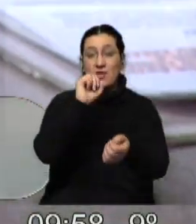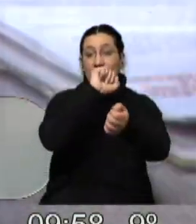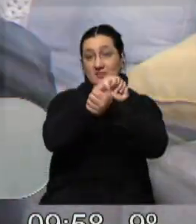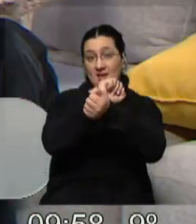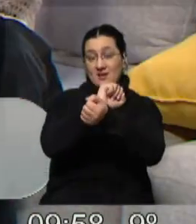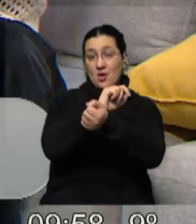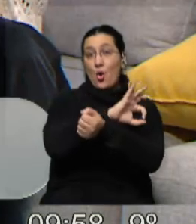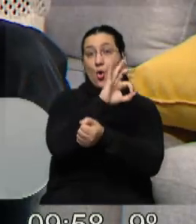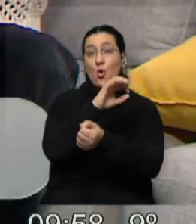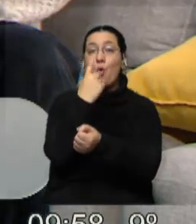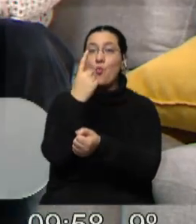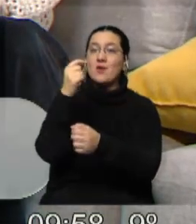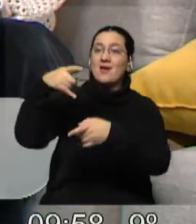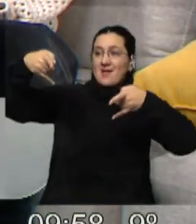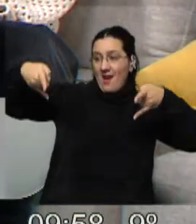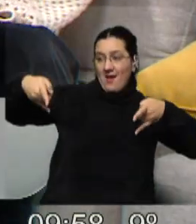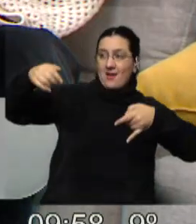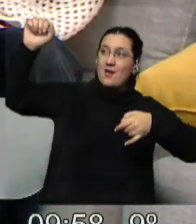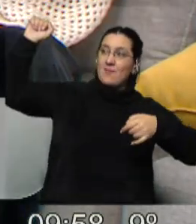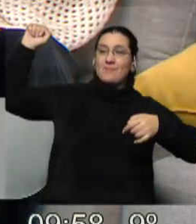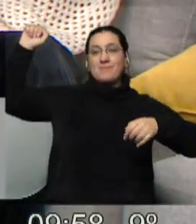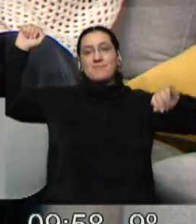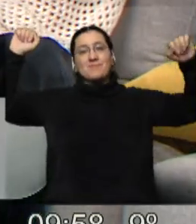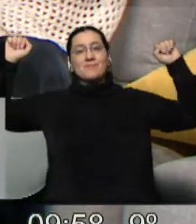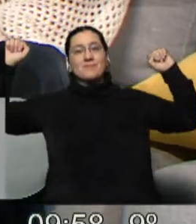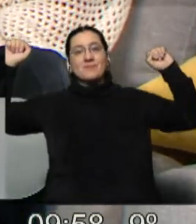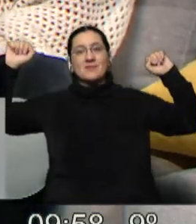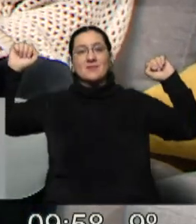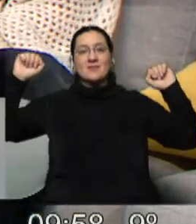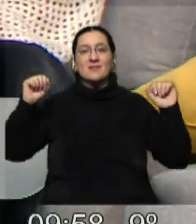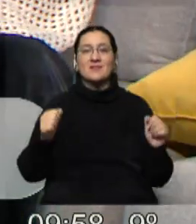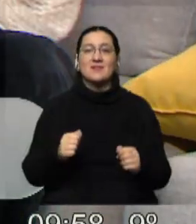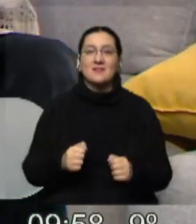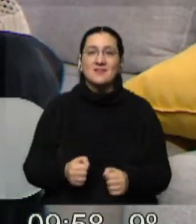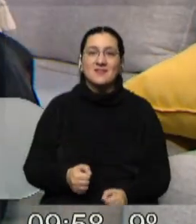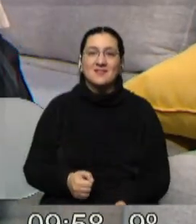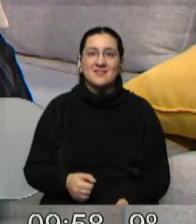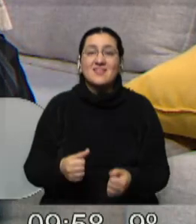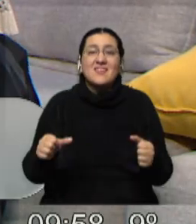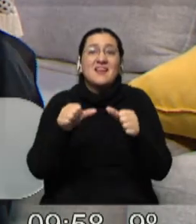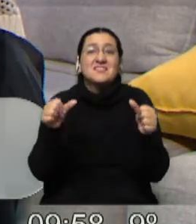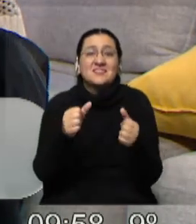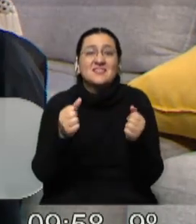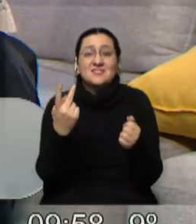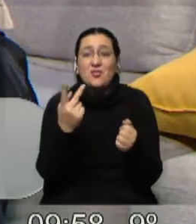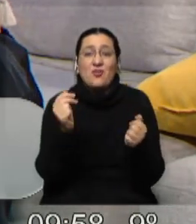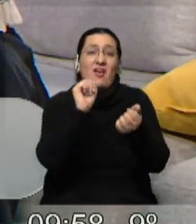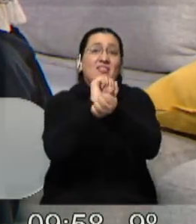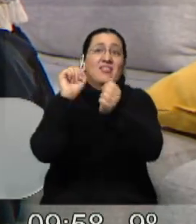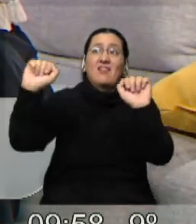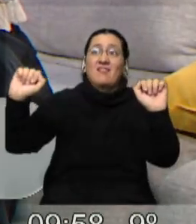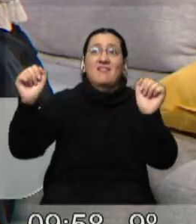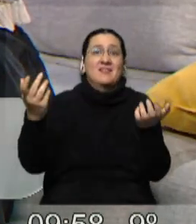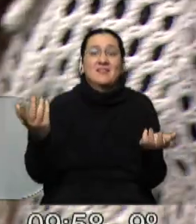te podemos atar a alguno de los... de lo que podría ser... ¿Y si te atás a la otra persona? ¿Y qué haces ahí? ¿Y todavía te pongo antifaz?